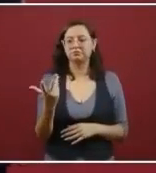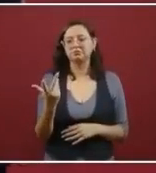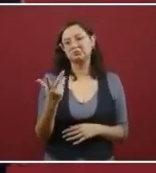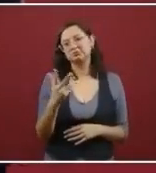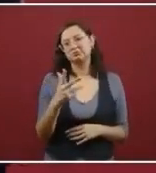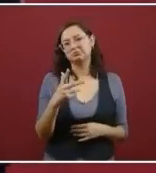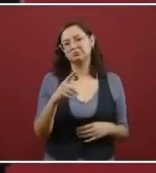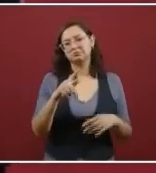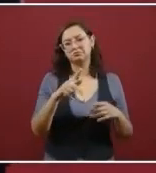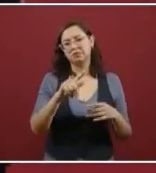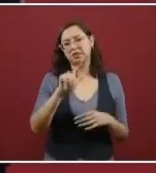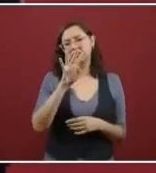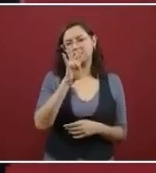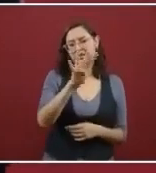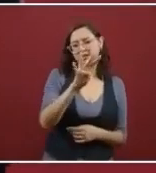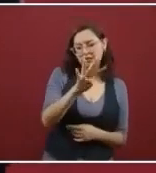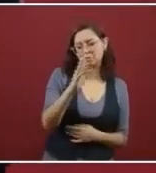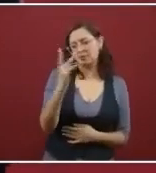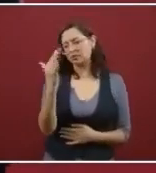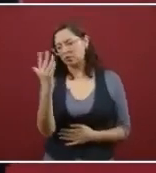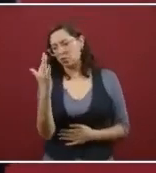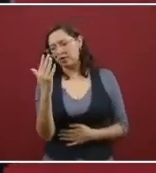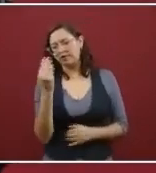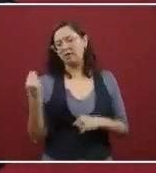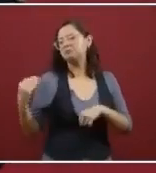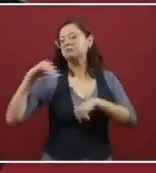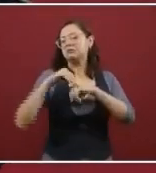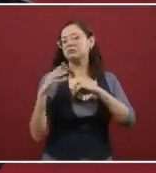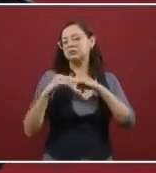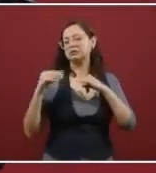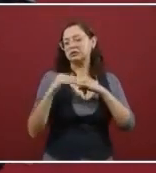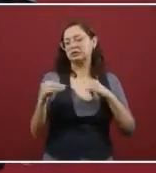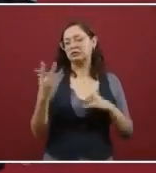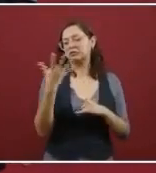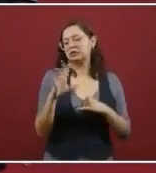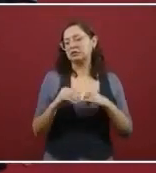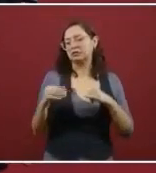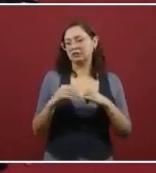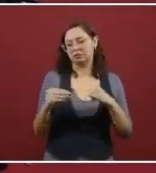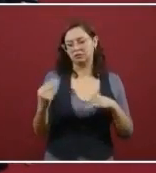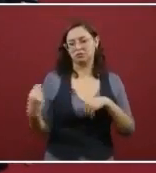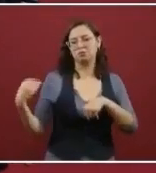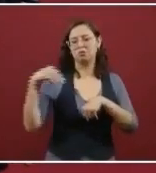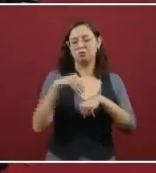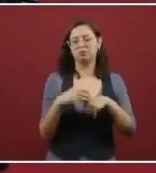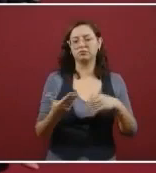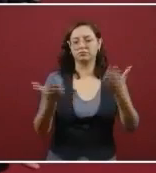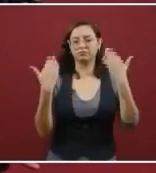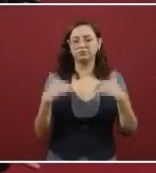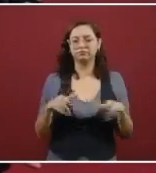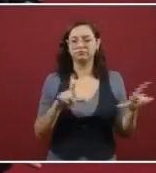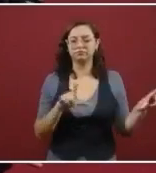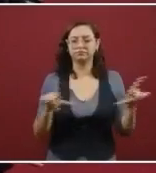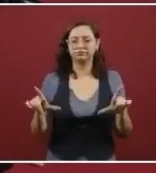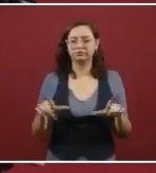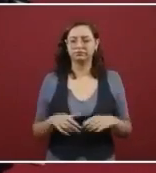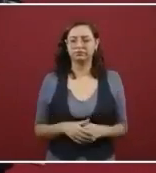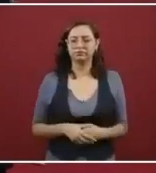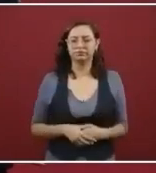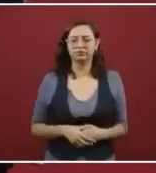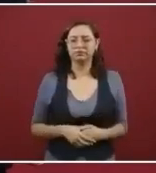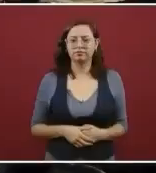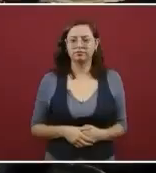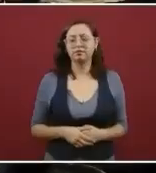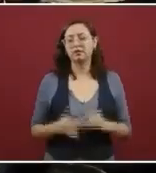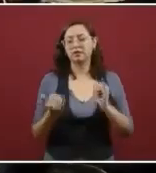dando en 19.50, son 10 centavos arriba de del tope inflacionario. La que sigue, por favor. Este es el caso